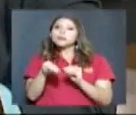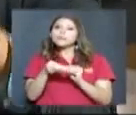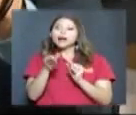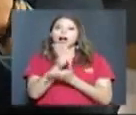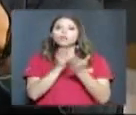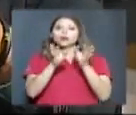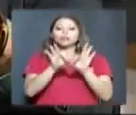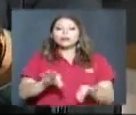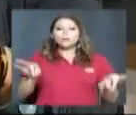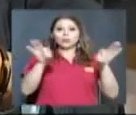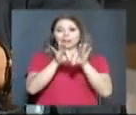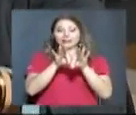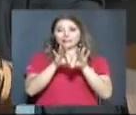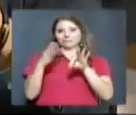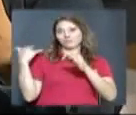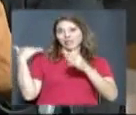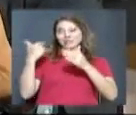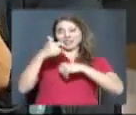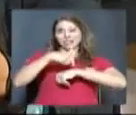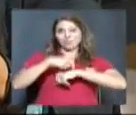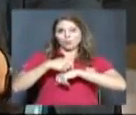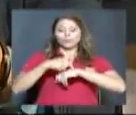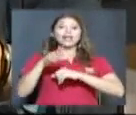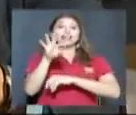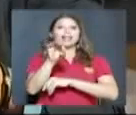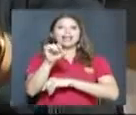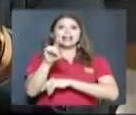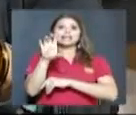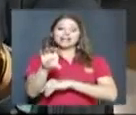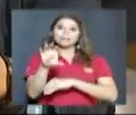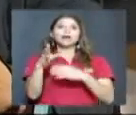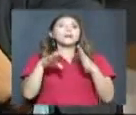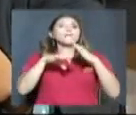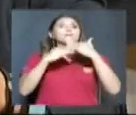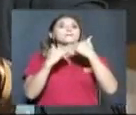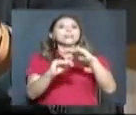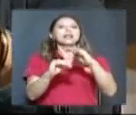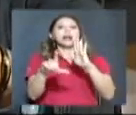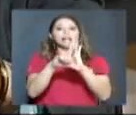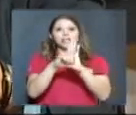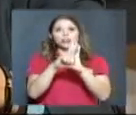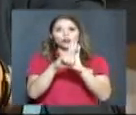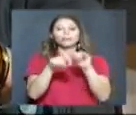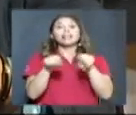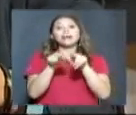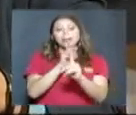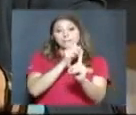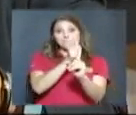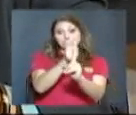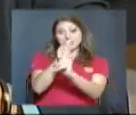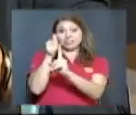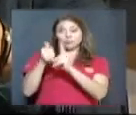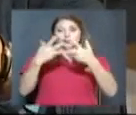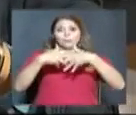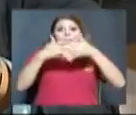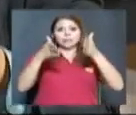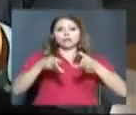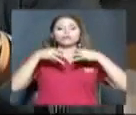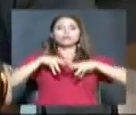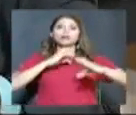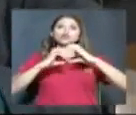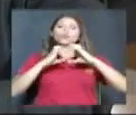tiempo. El Tratado de Libre Comercio amputa la legislación y los mismos empresarios de medios de alguna manera hacen